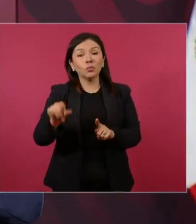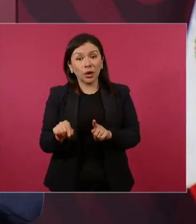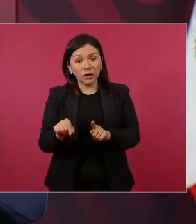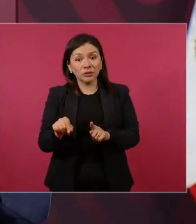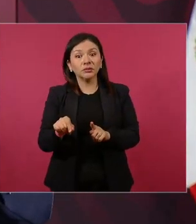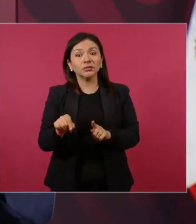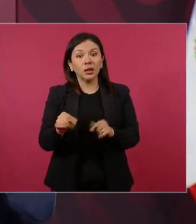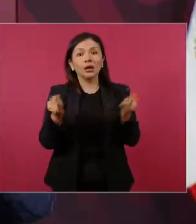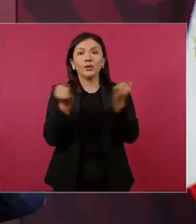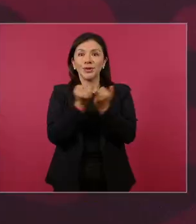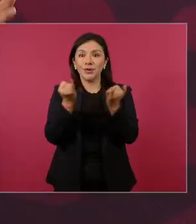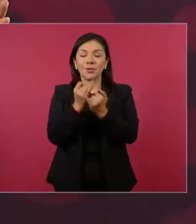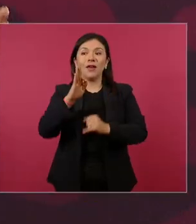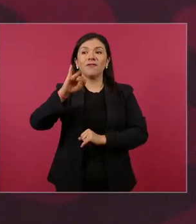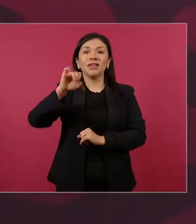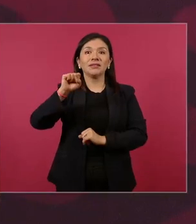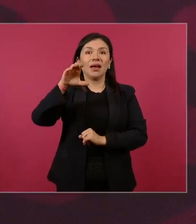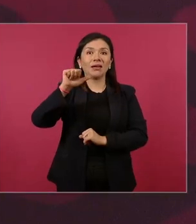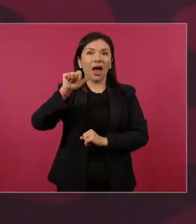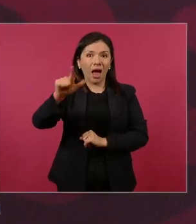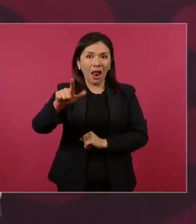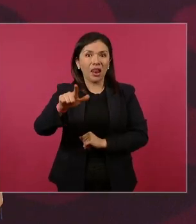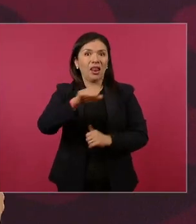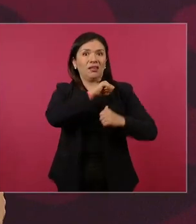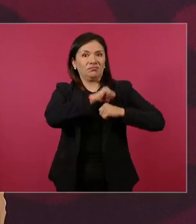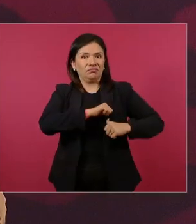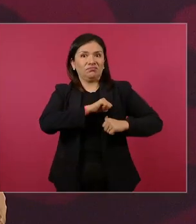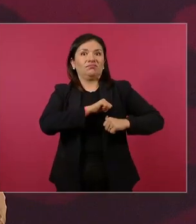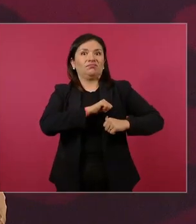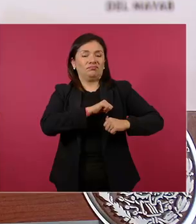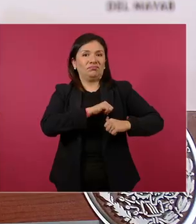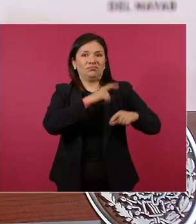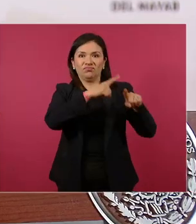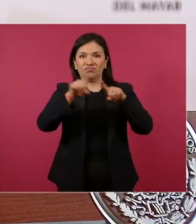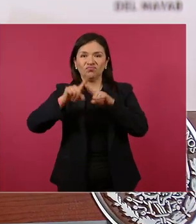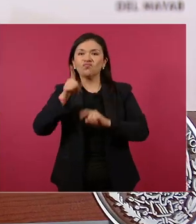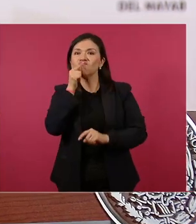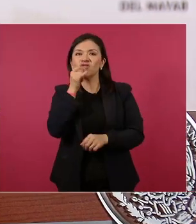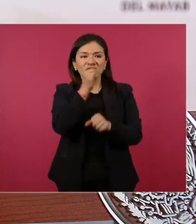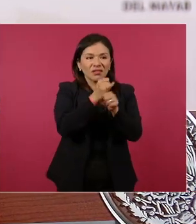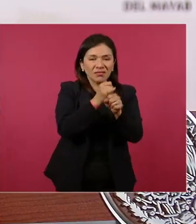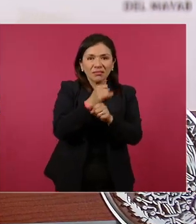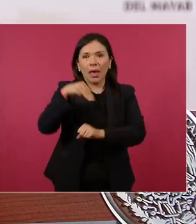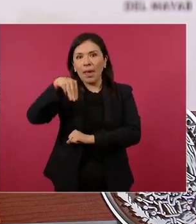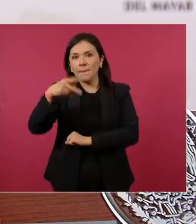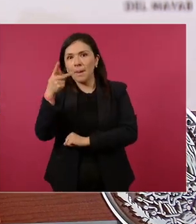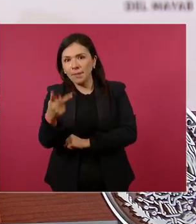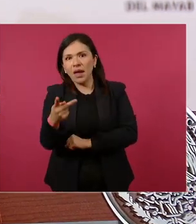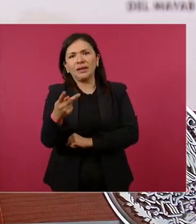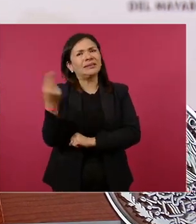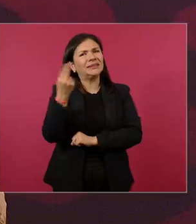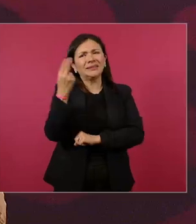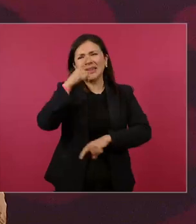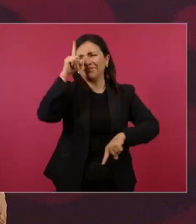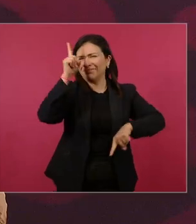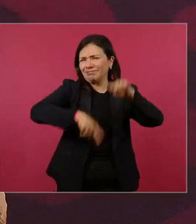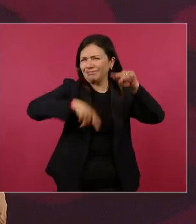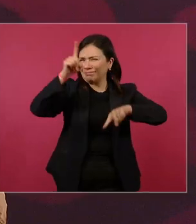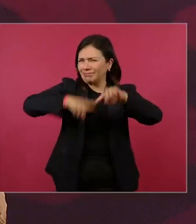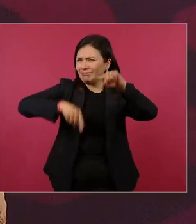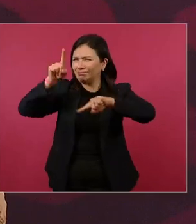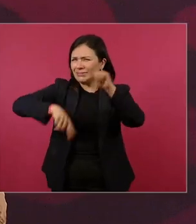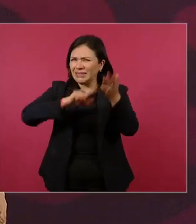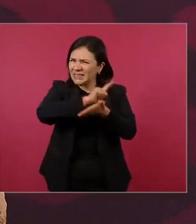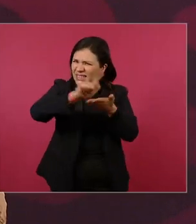a las fiscalías, a las procuradurías y ministerios públicos, y limpiar todo el Poder Judicial,